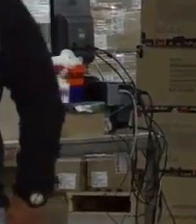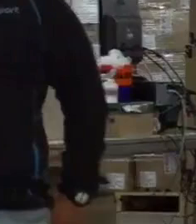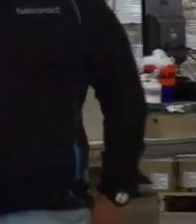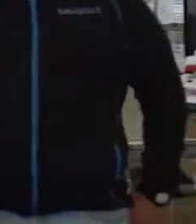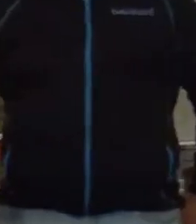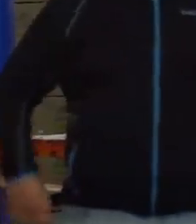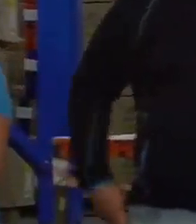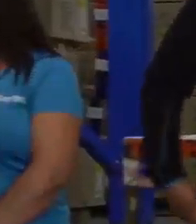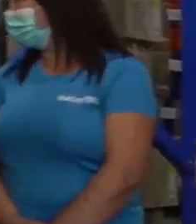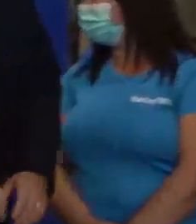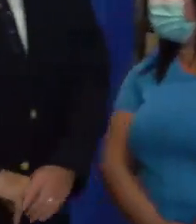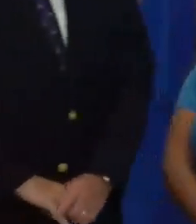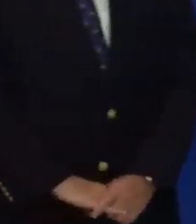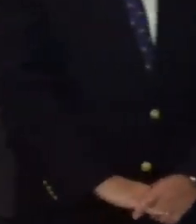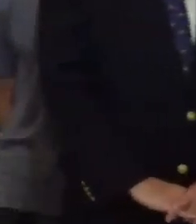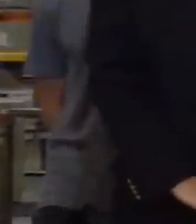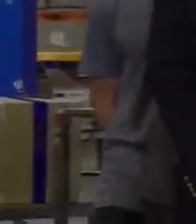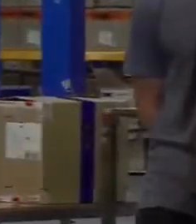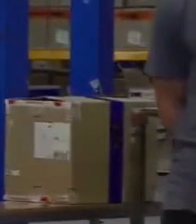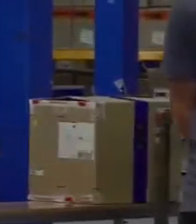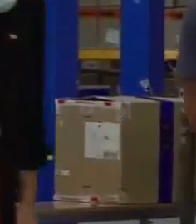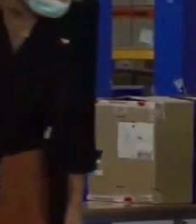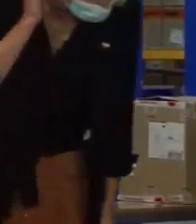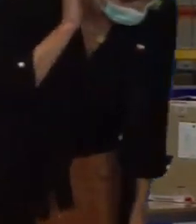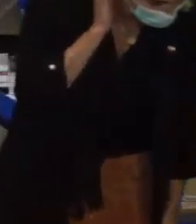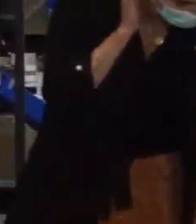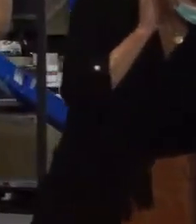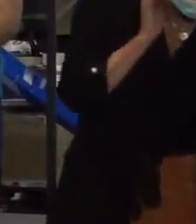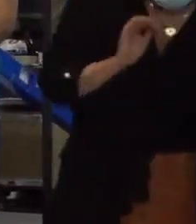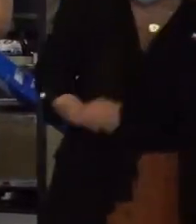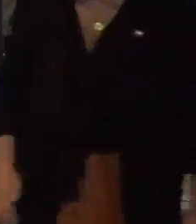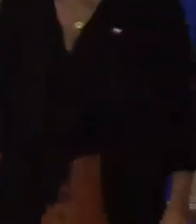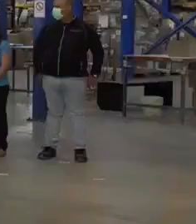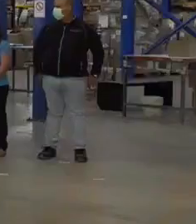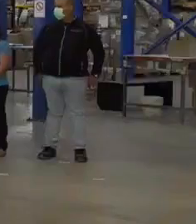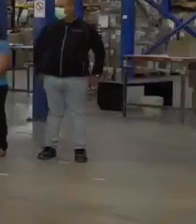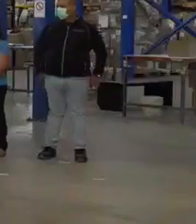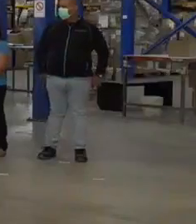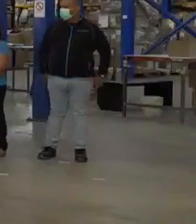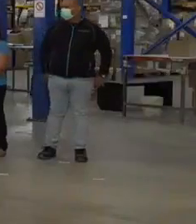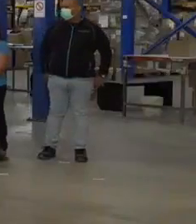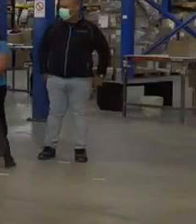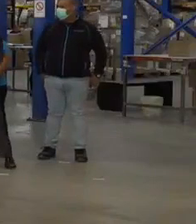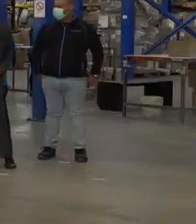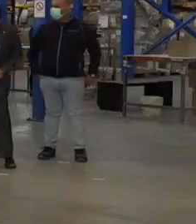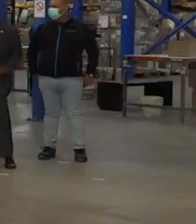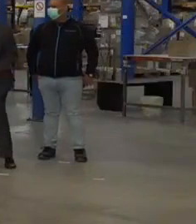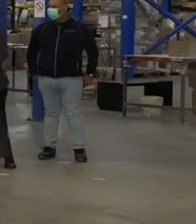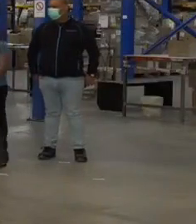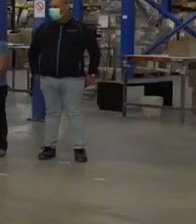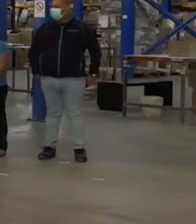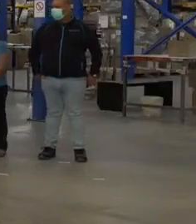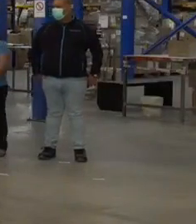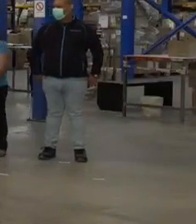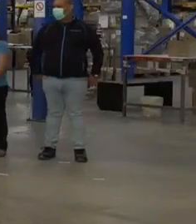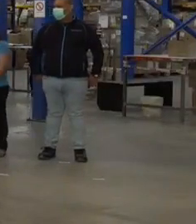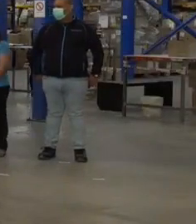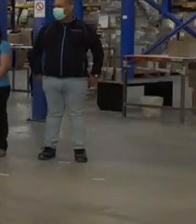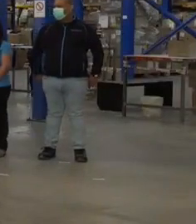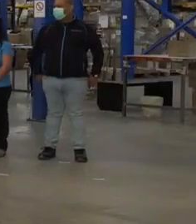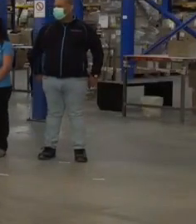A continuación, hará uso de la palabra el presidente de la República, señor Sebastián Piñera Echenique.